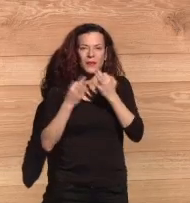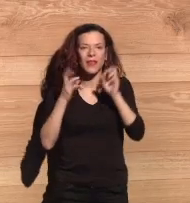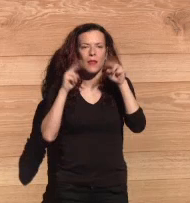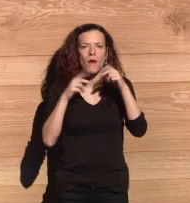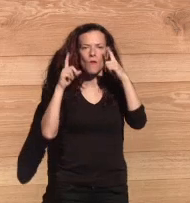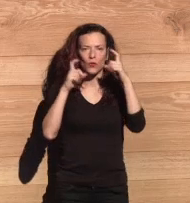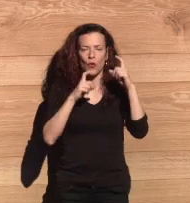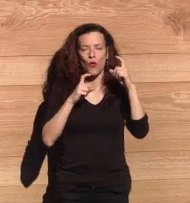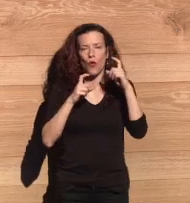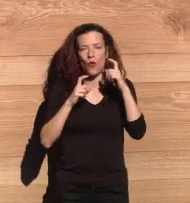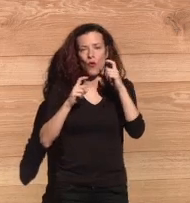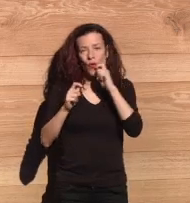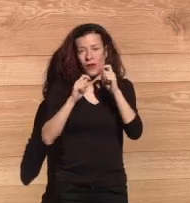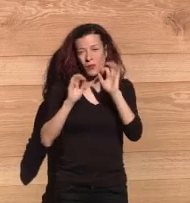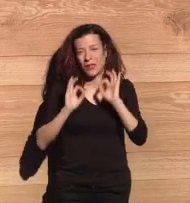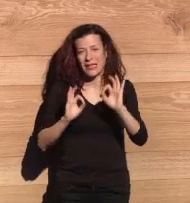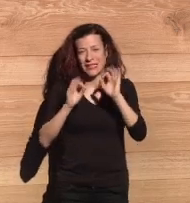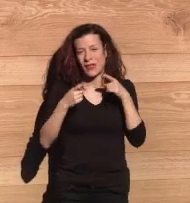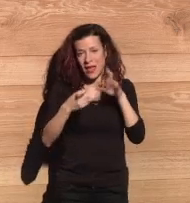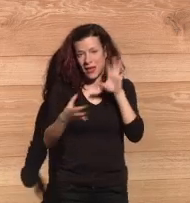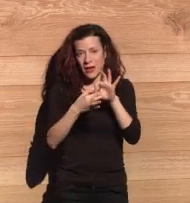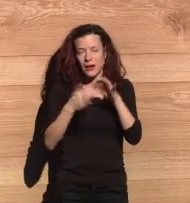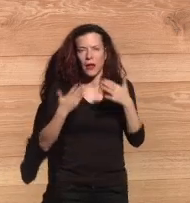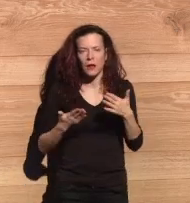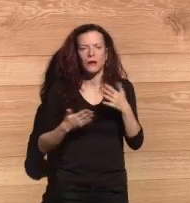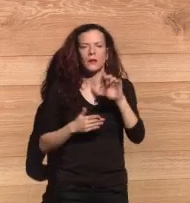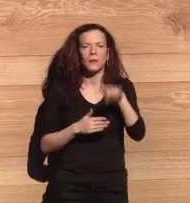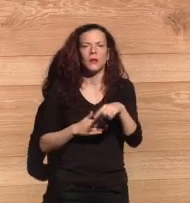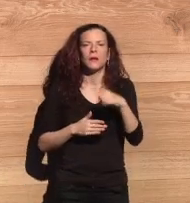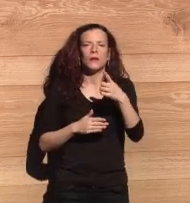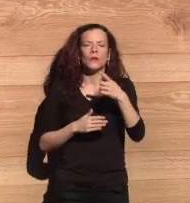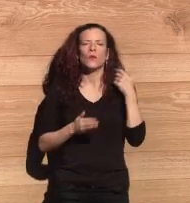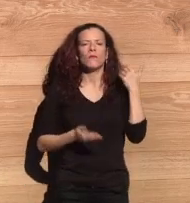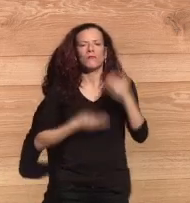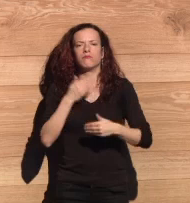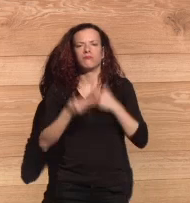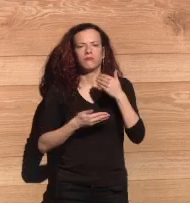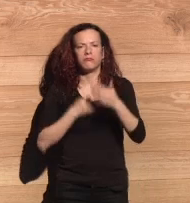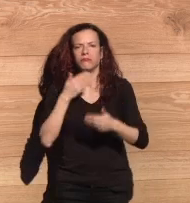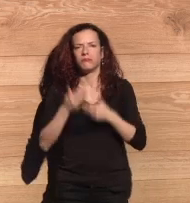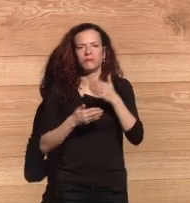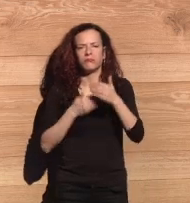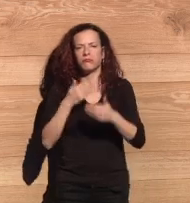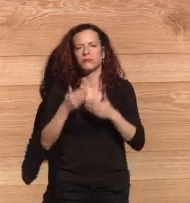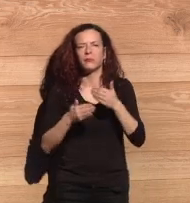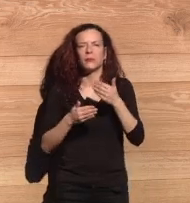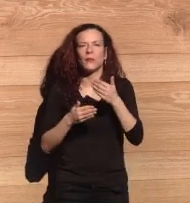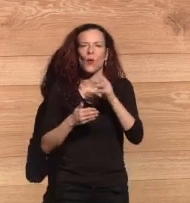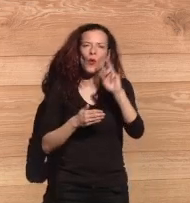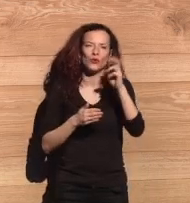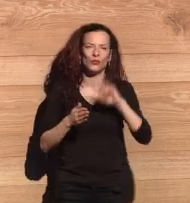de ser fotoreportera de guerra, y de hecho cómo habías ido evolucionando hacia